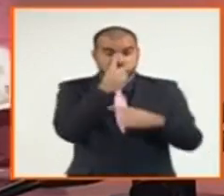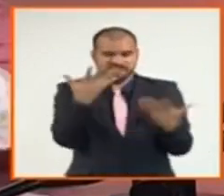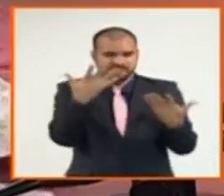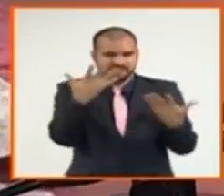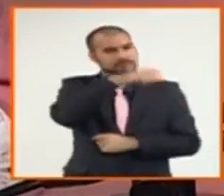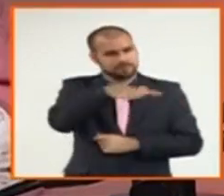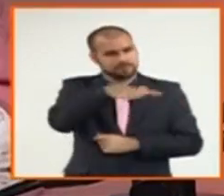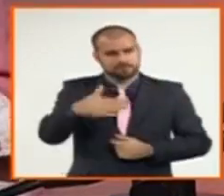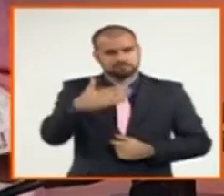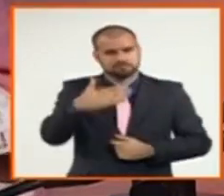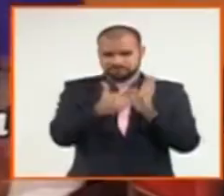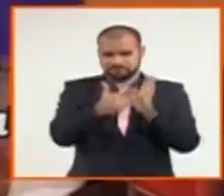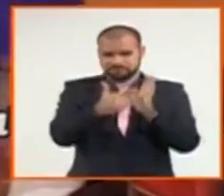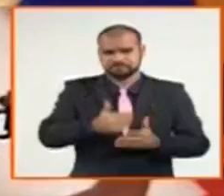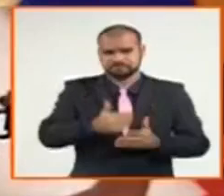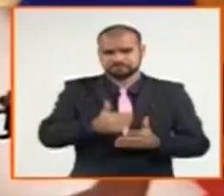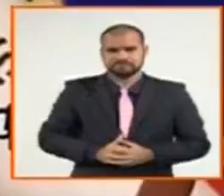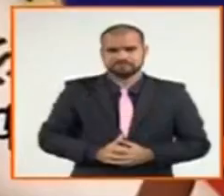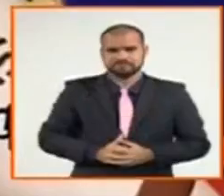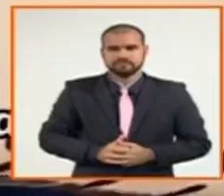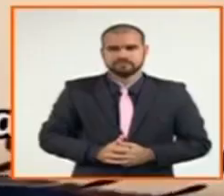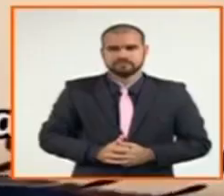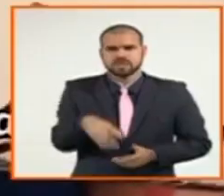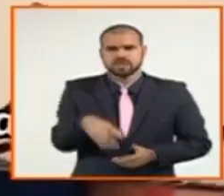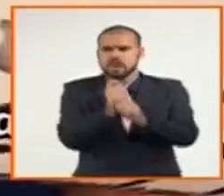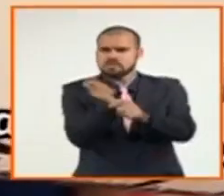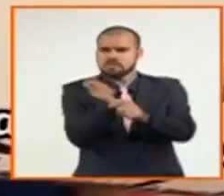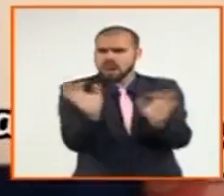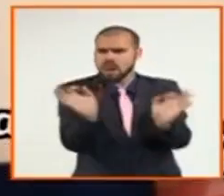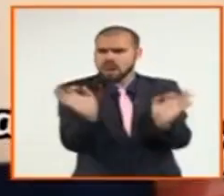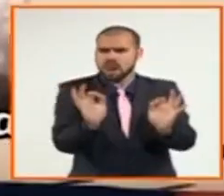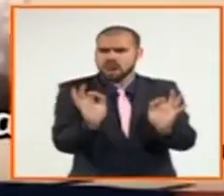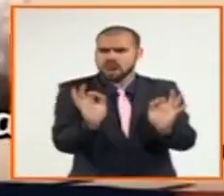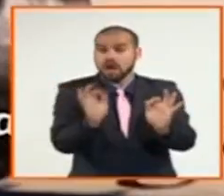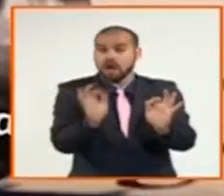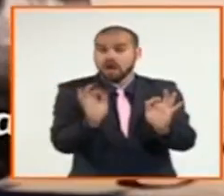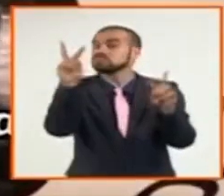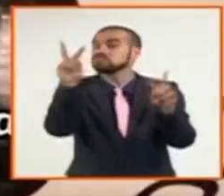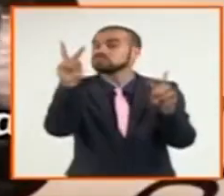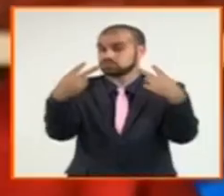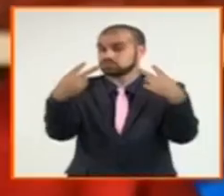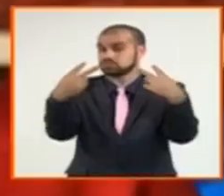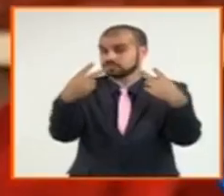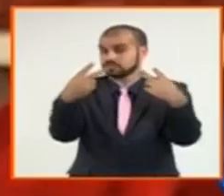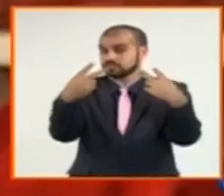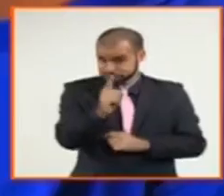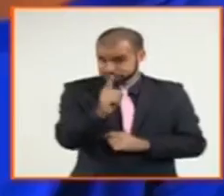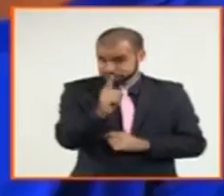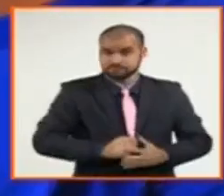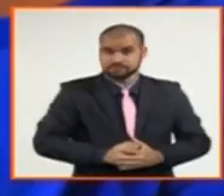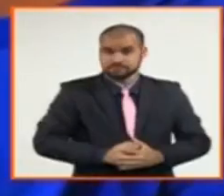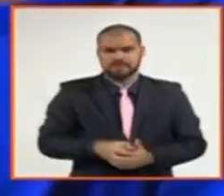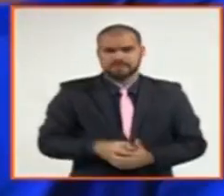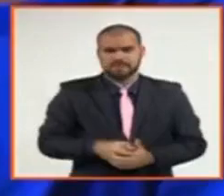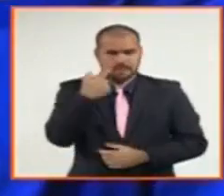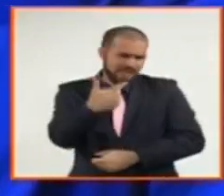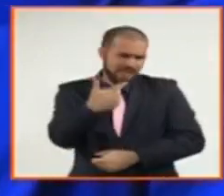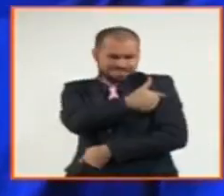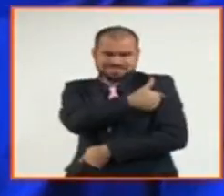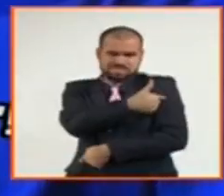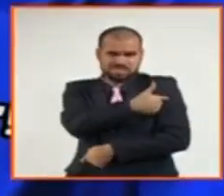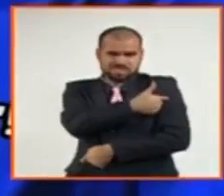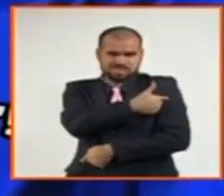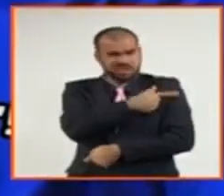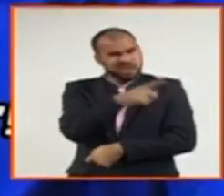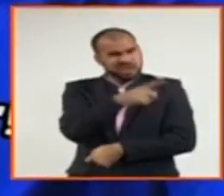tardes. ¿Tú has jugado a la pelota? Pues atiéndeme, hazme caso. La vacuna, que lo sepas,